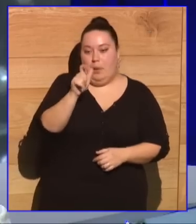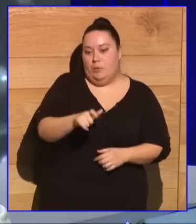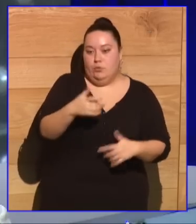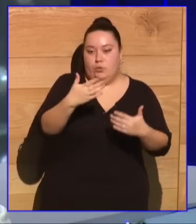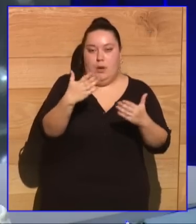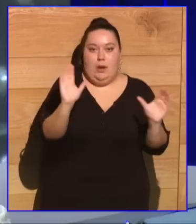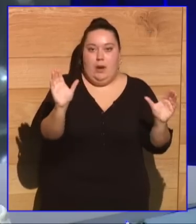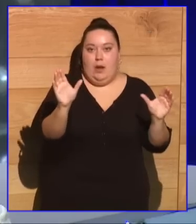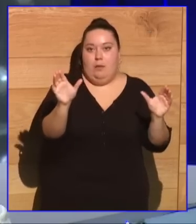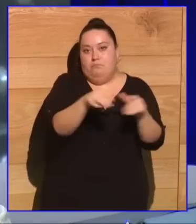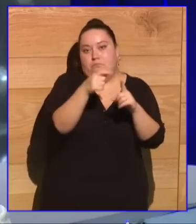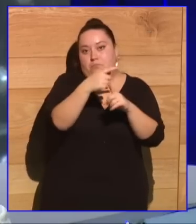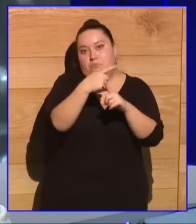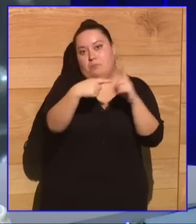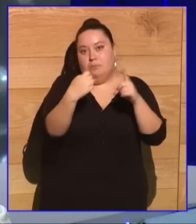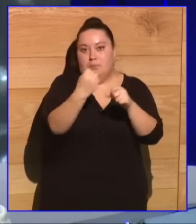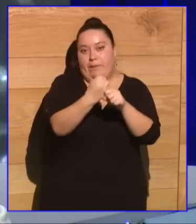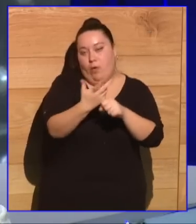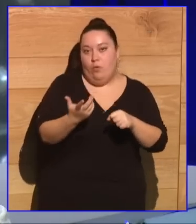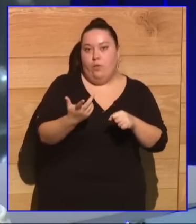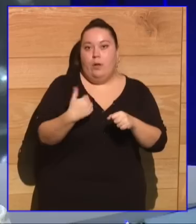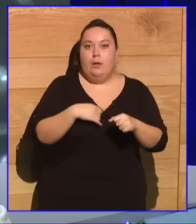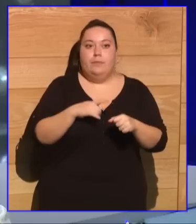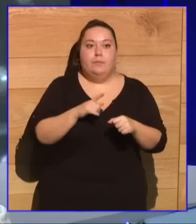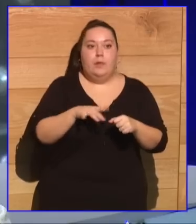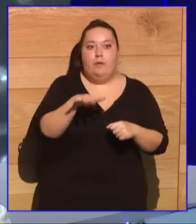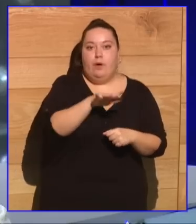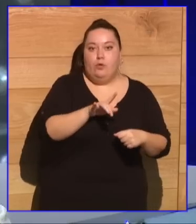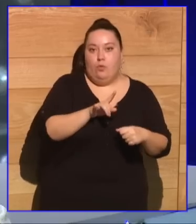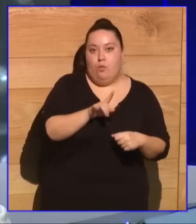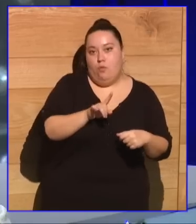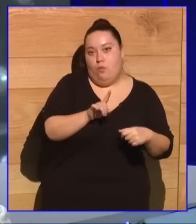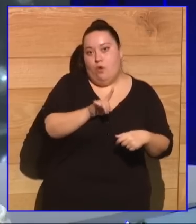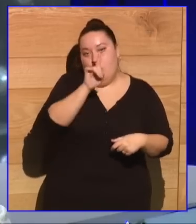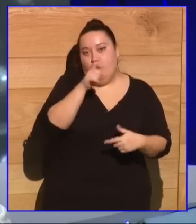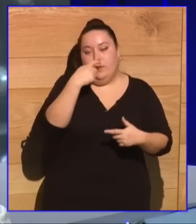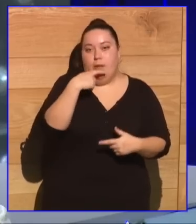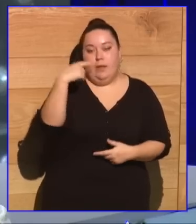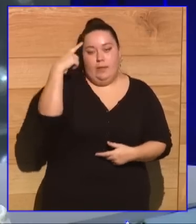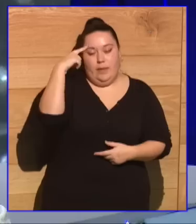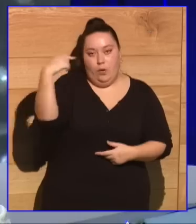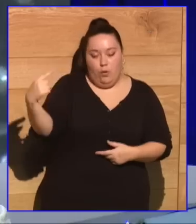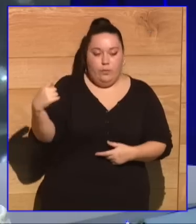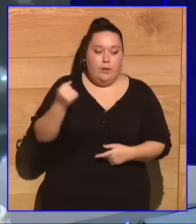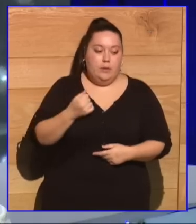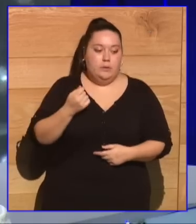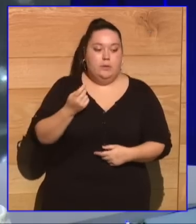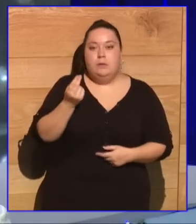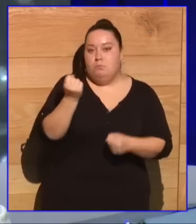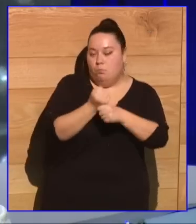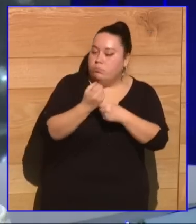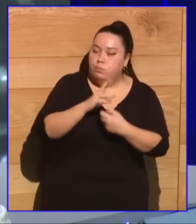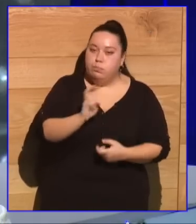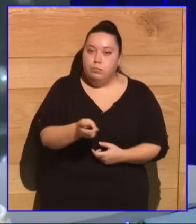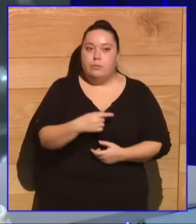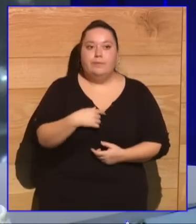trabajadora, criado en un barrio duro del norte de Londres, proletario, etcétera, y pensamos en cómo le